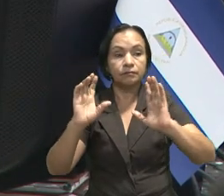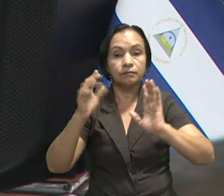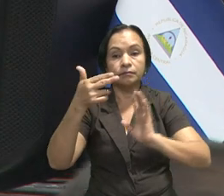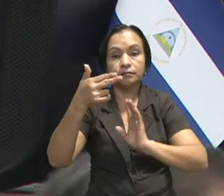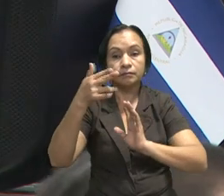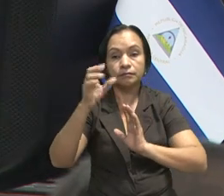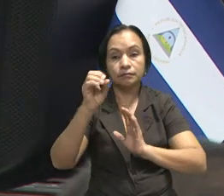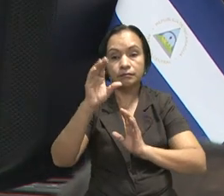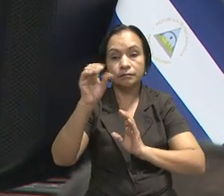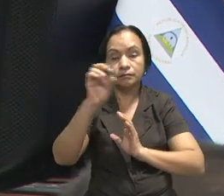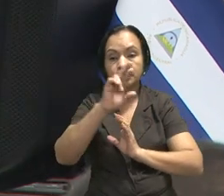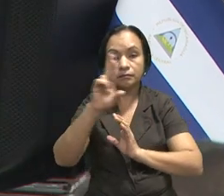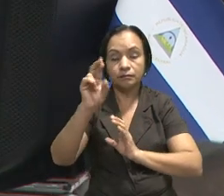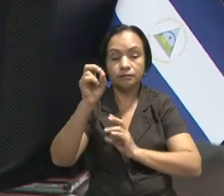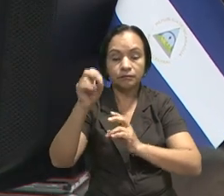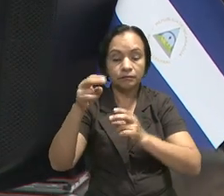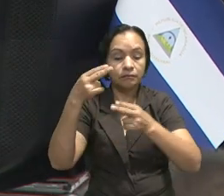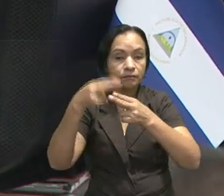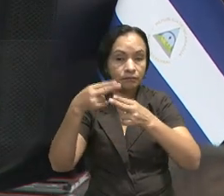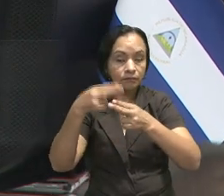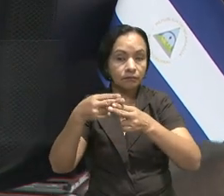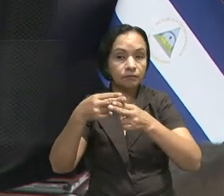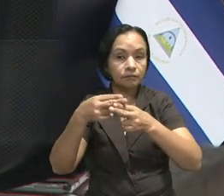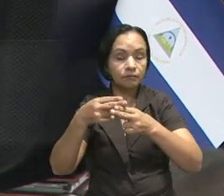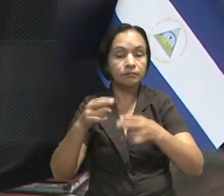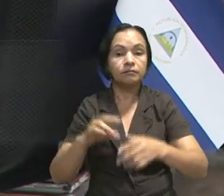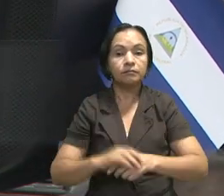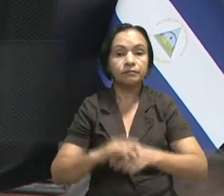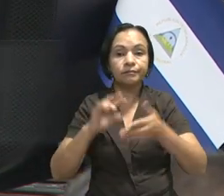Chocorrón Buitrago, que es